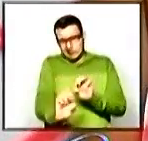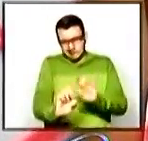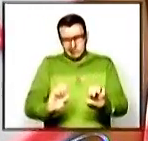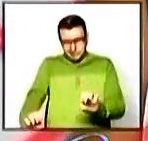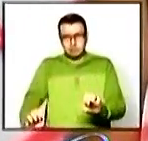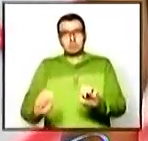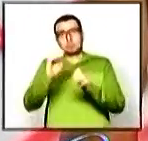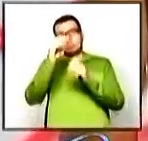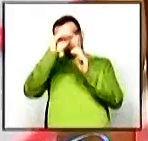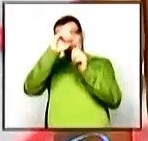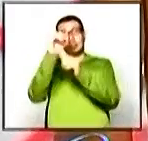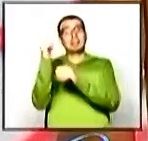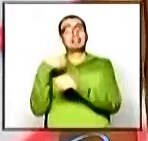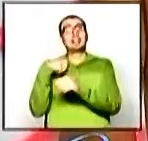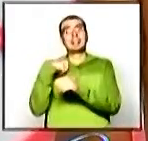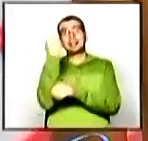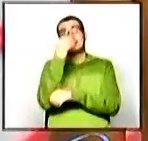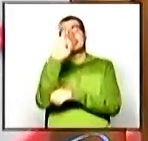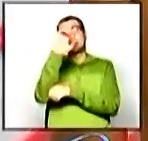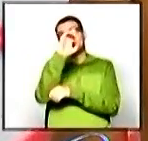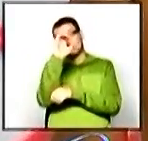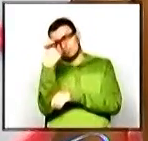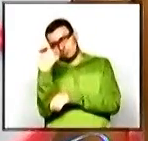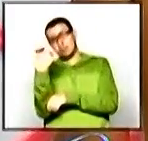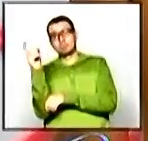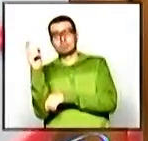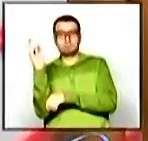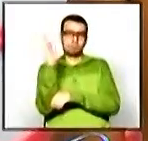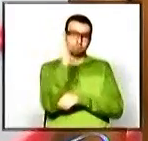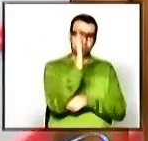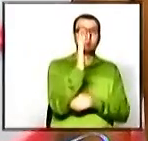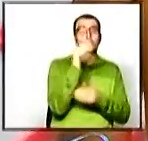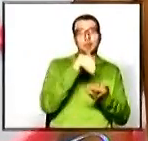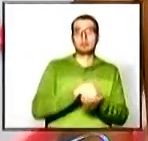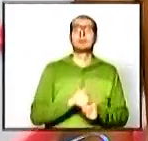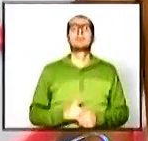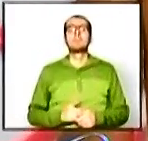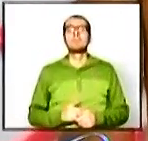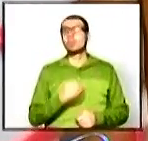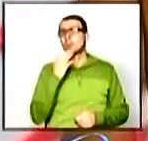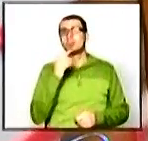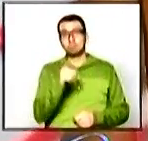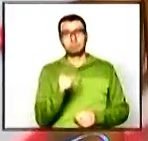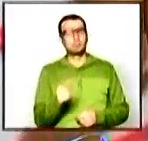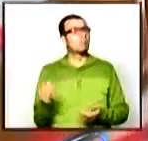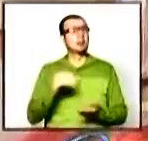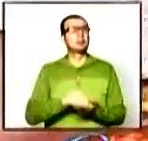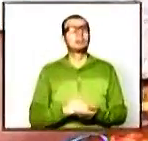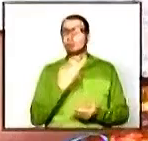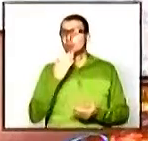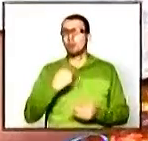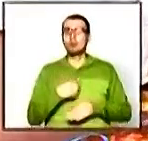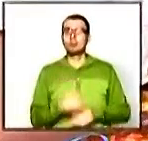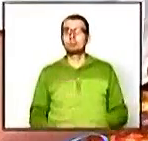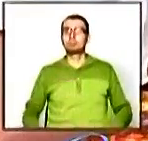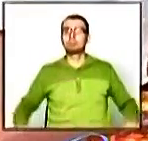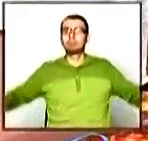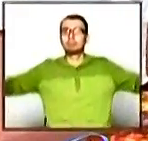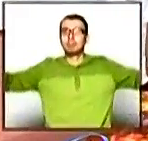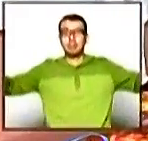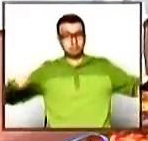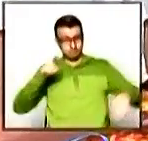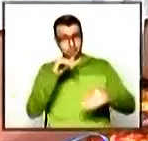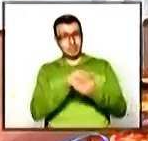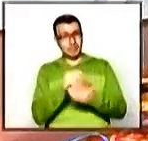¿sí? Otro del test que hacemos para evaluar la columna, le pedimos al paciente que levante los brazos a los lados,